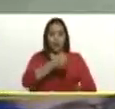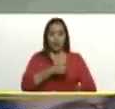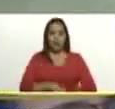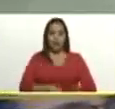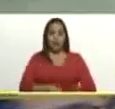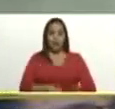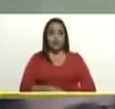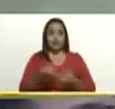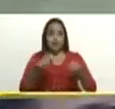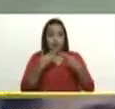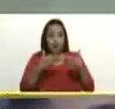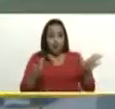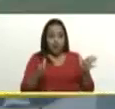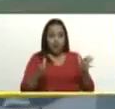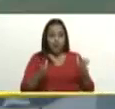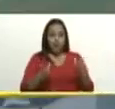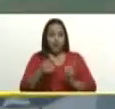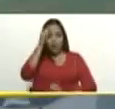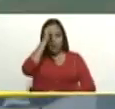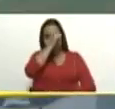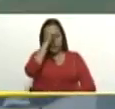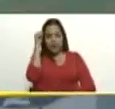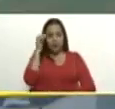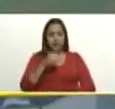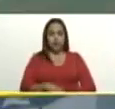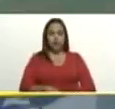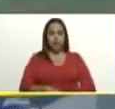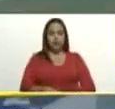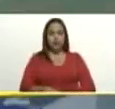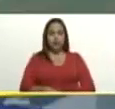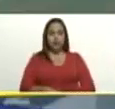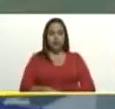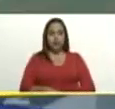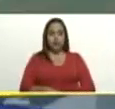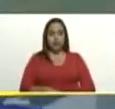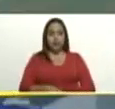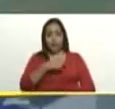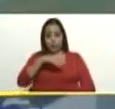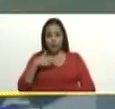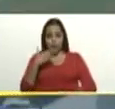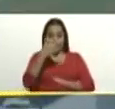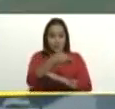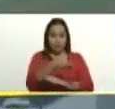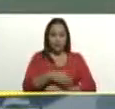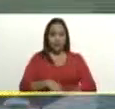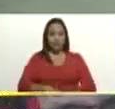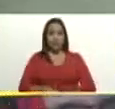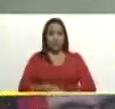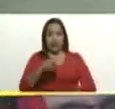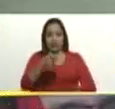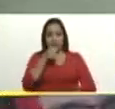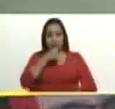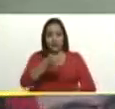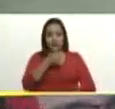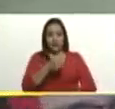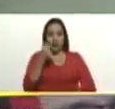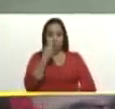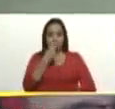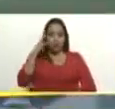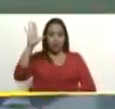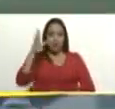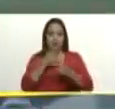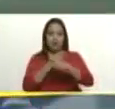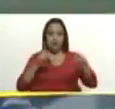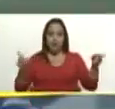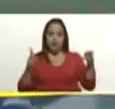Abriendo puertas los domingos. Bueno, va para esa, pues. Va para esa. Compromiso público